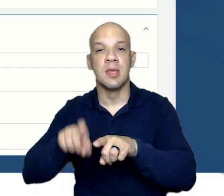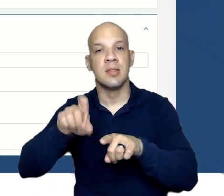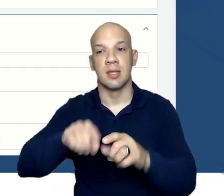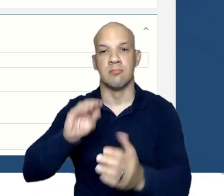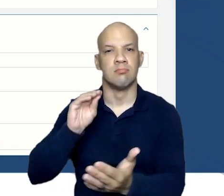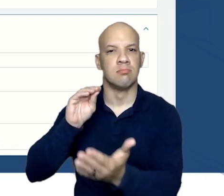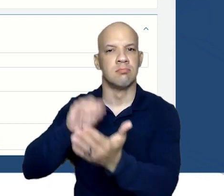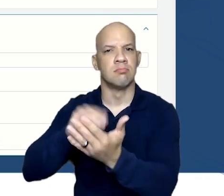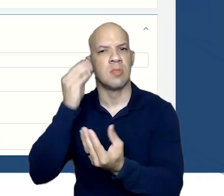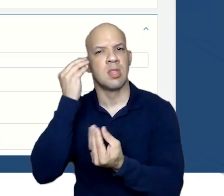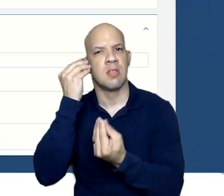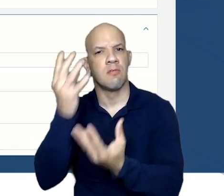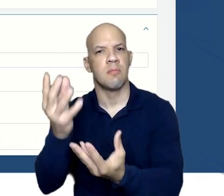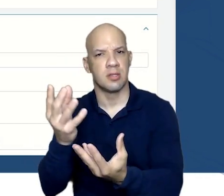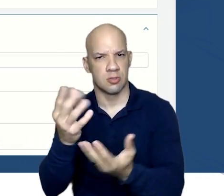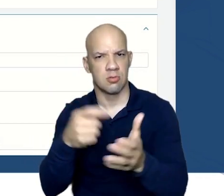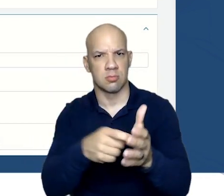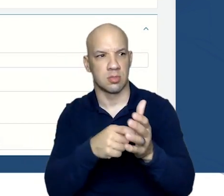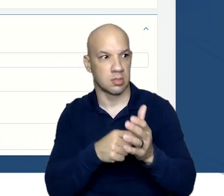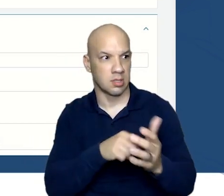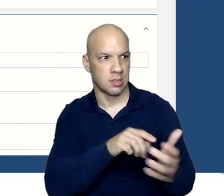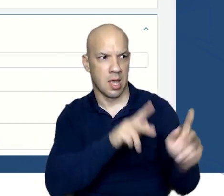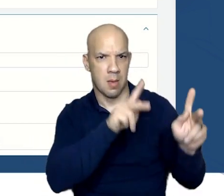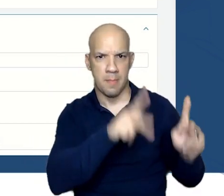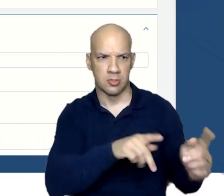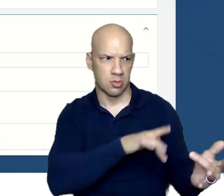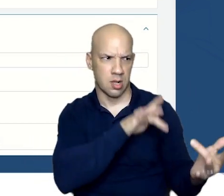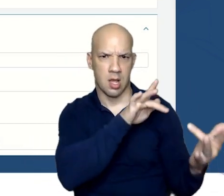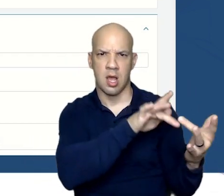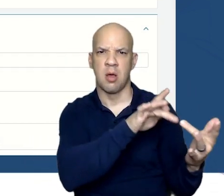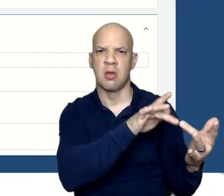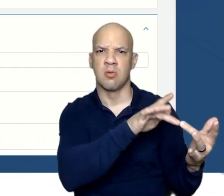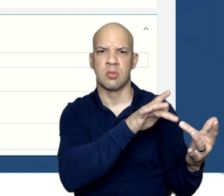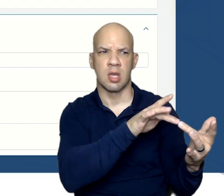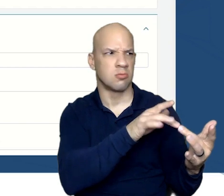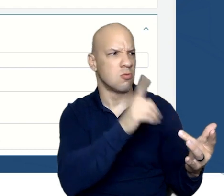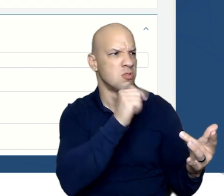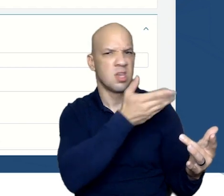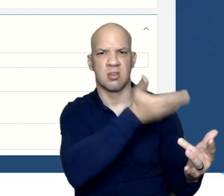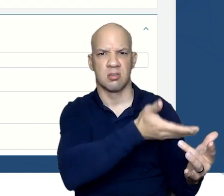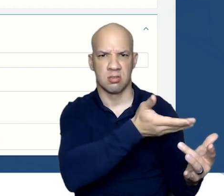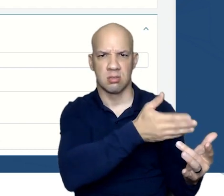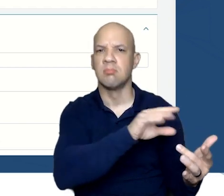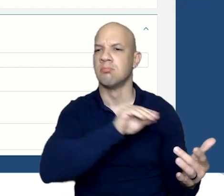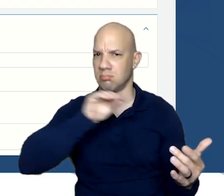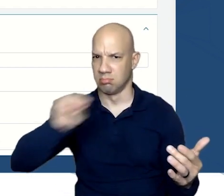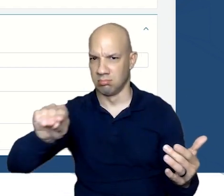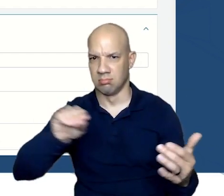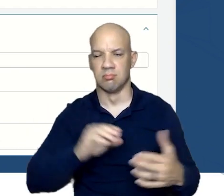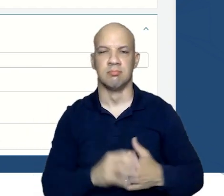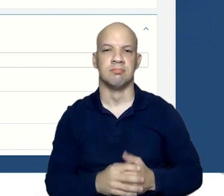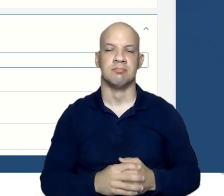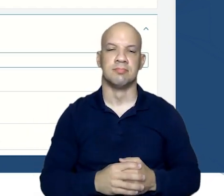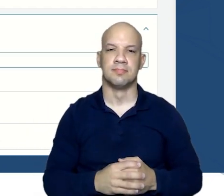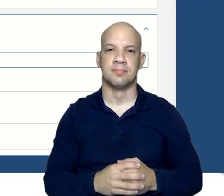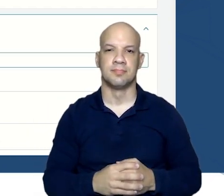También deberá completar la información requerida del punto de contacto primario de la entidad,